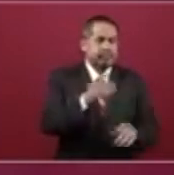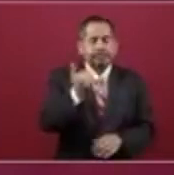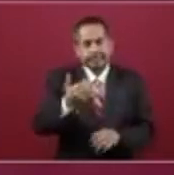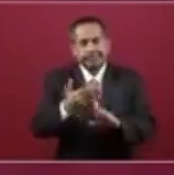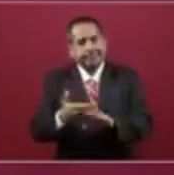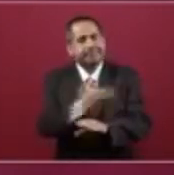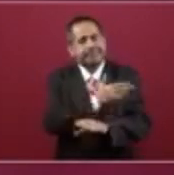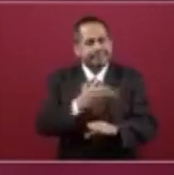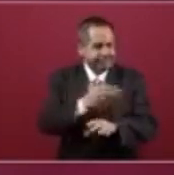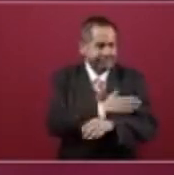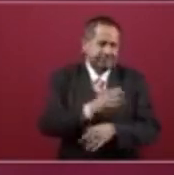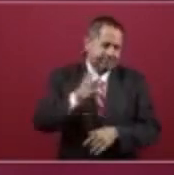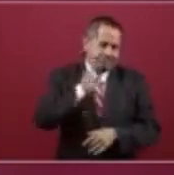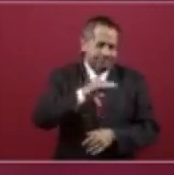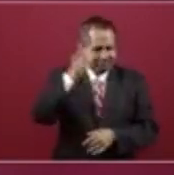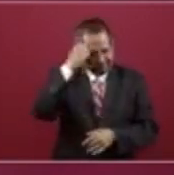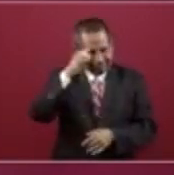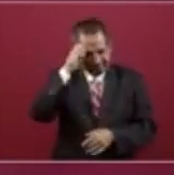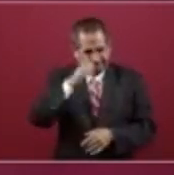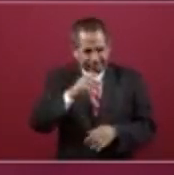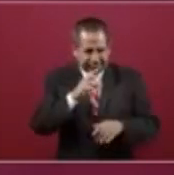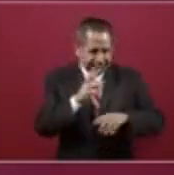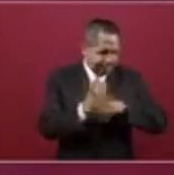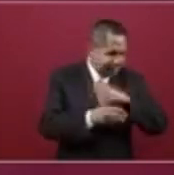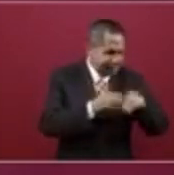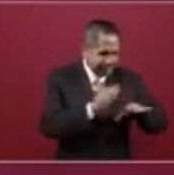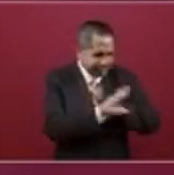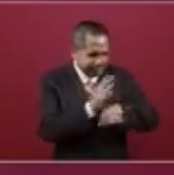experiencias aquí en México en las